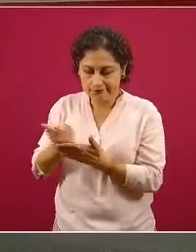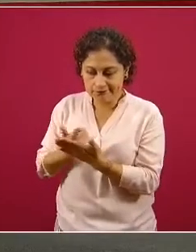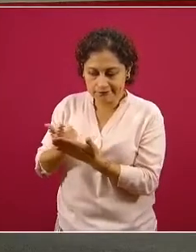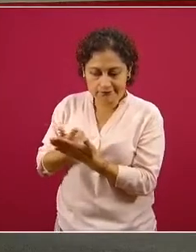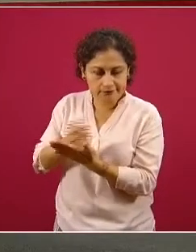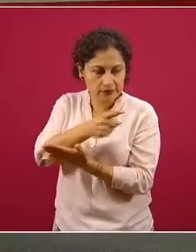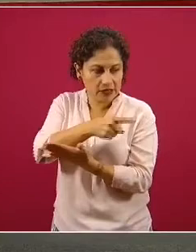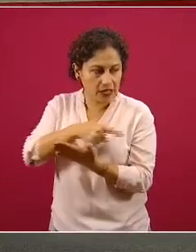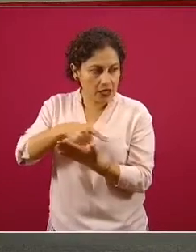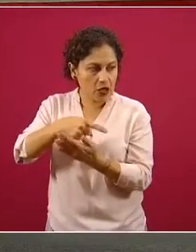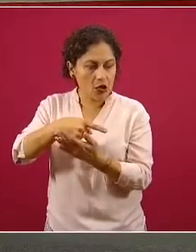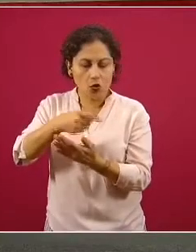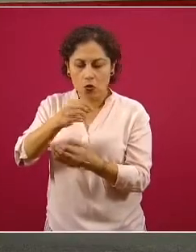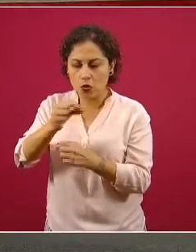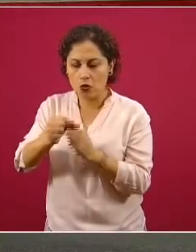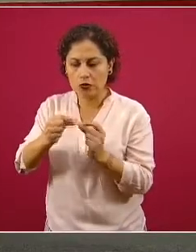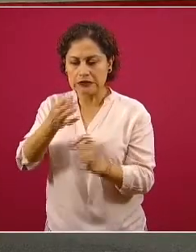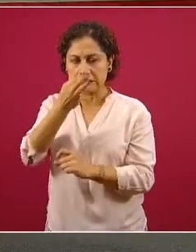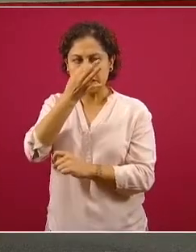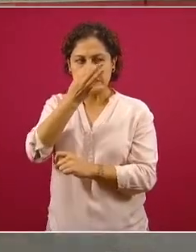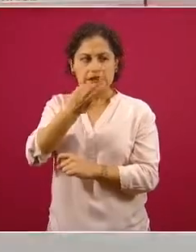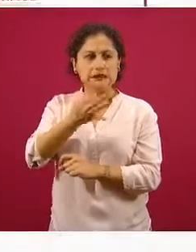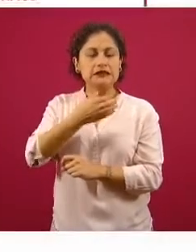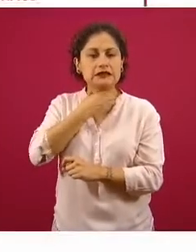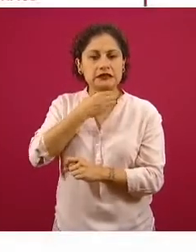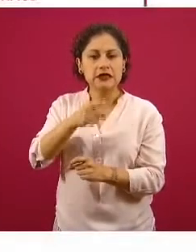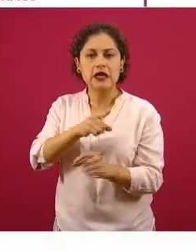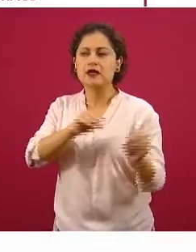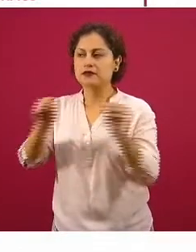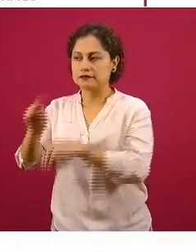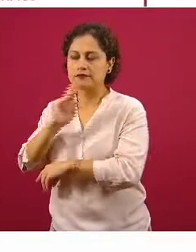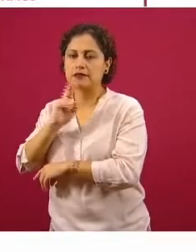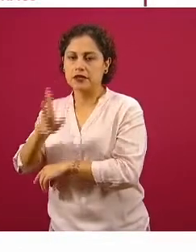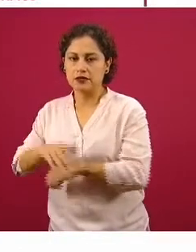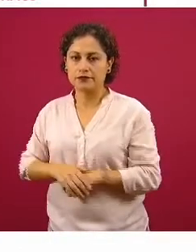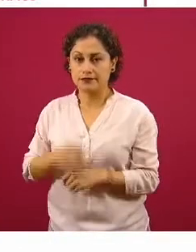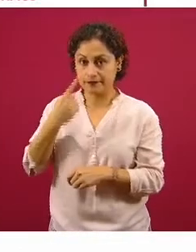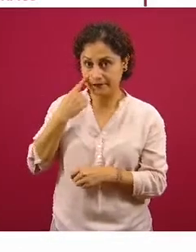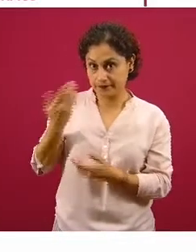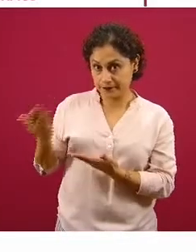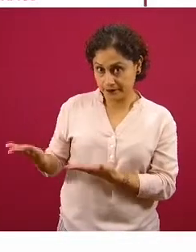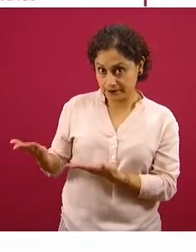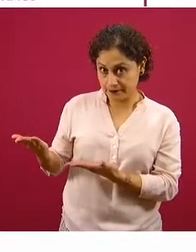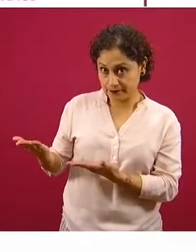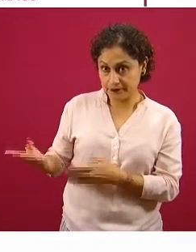Les presento 4 componentes fundamentales de la vigilancia de COVID en este momento.